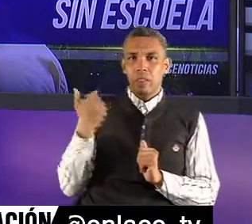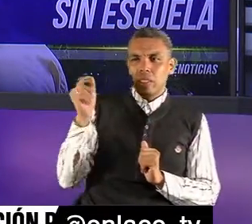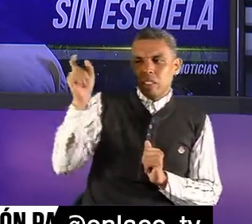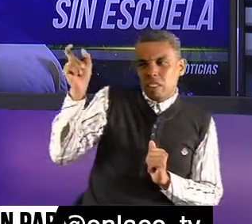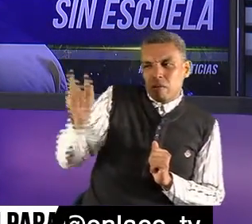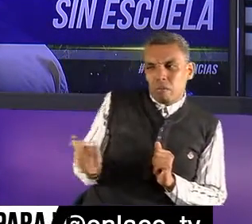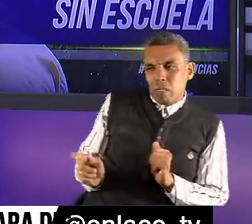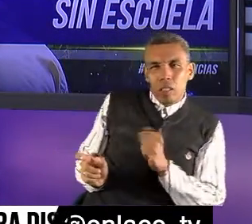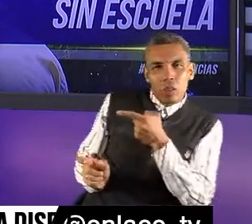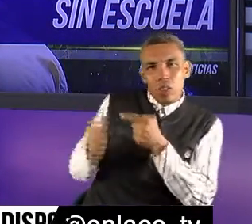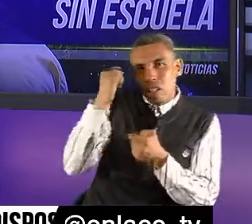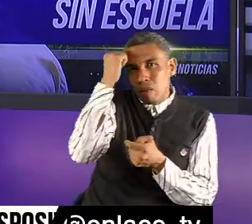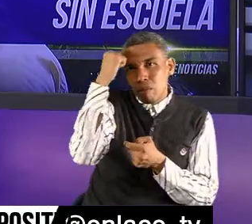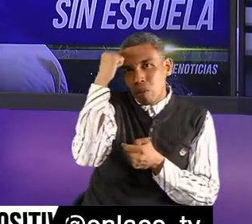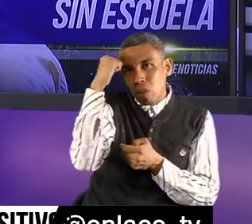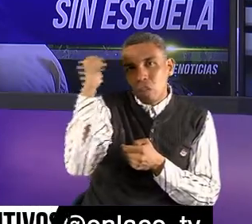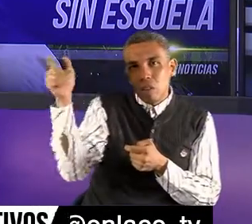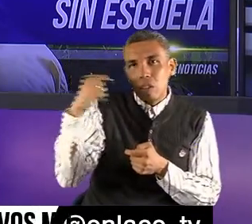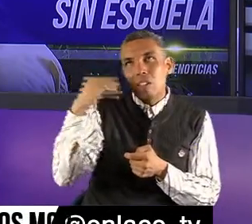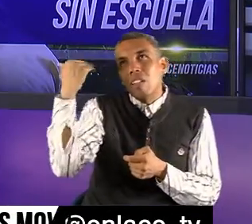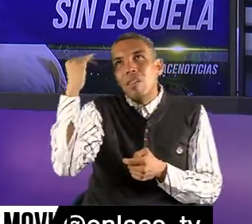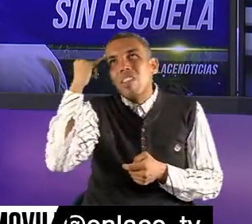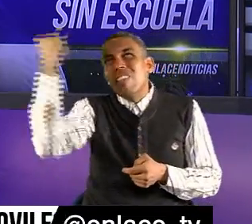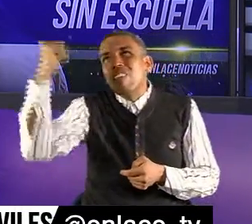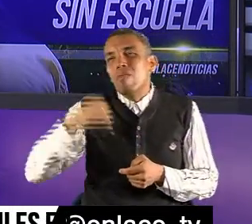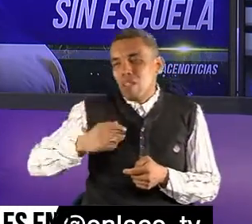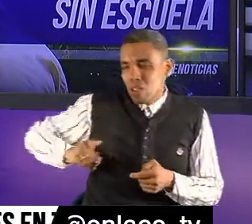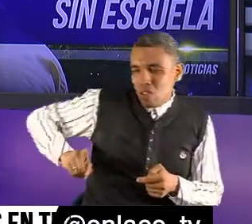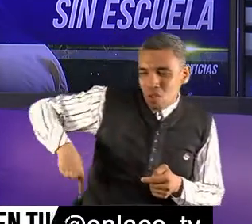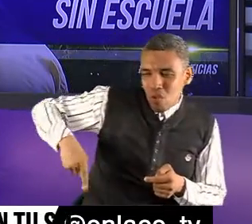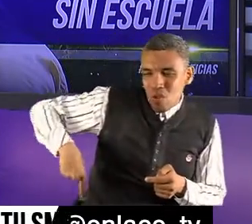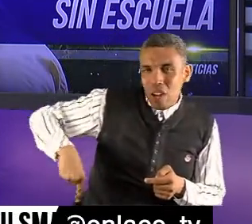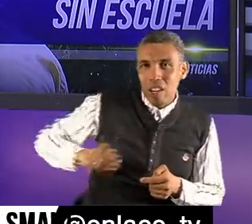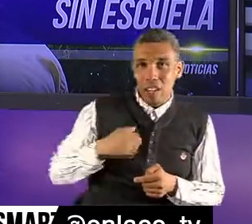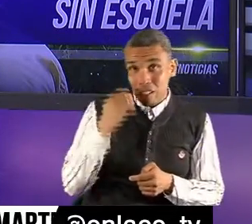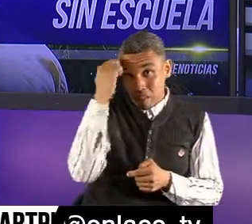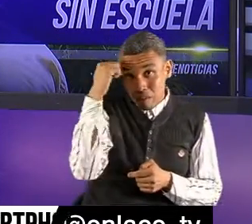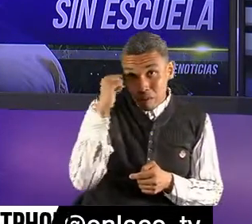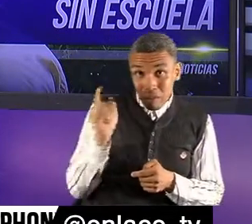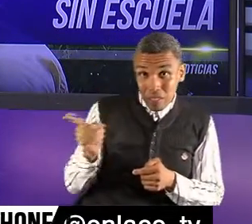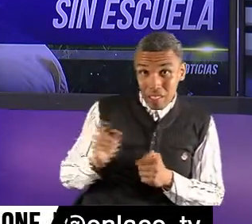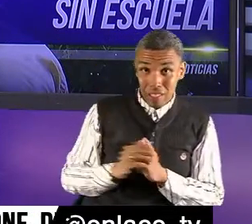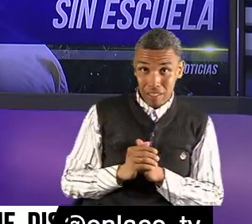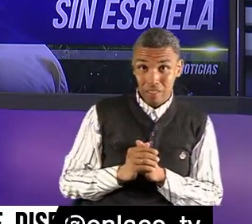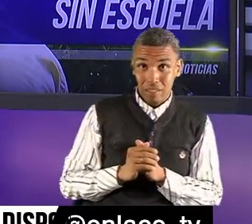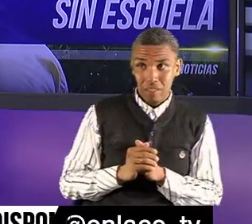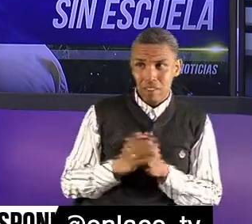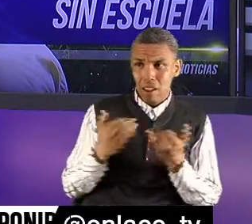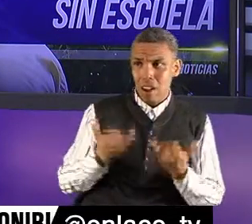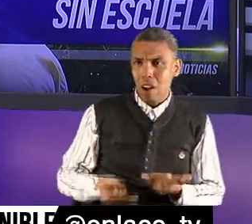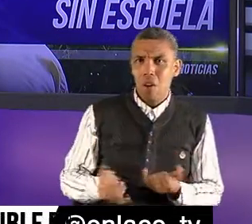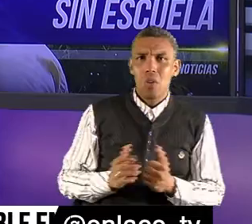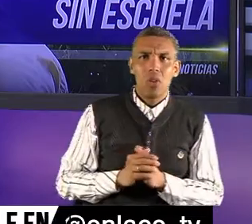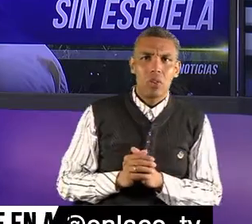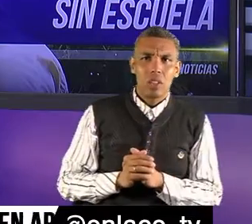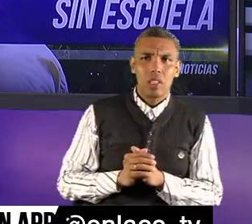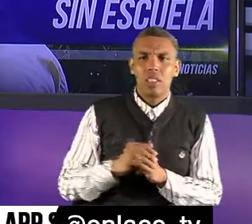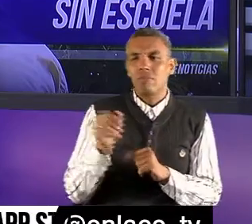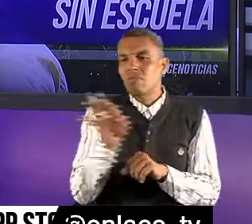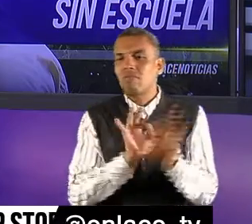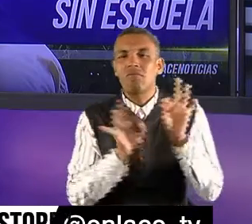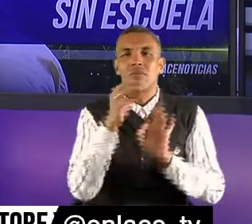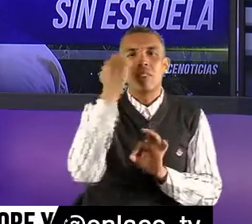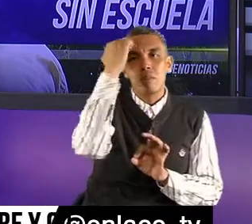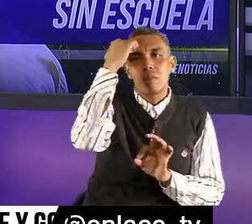escuela en un barrio popular de Barranca Bermeja y luego este profesor quedó por fuera de la nómina de docentes por no contar con el título